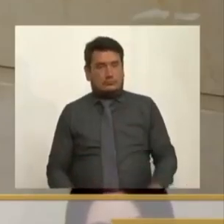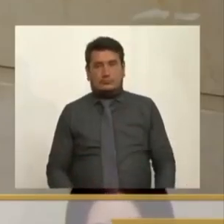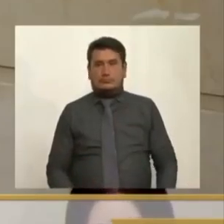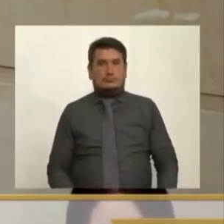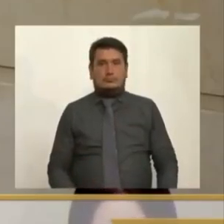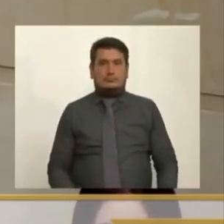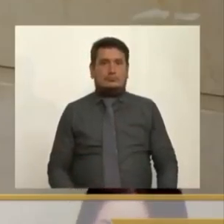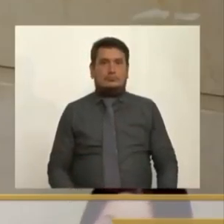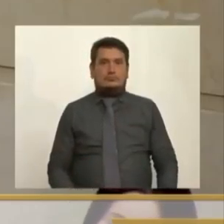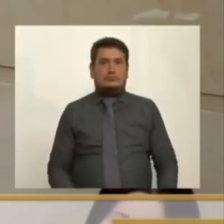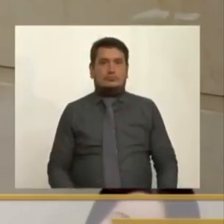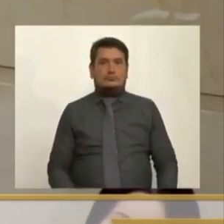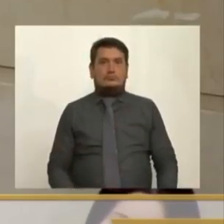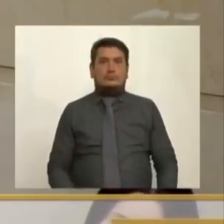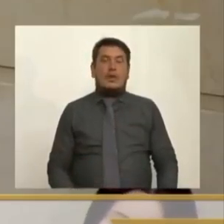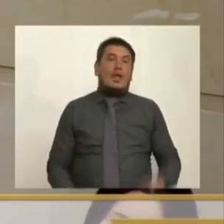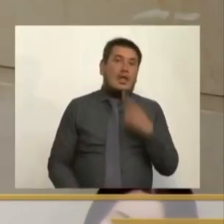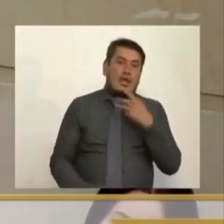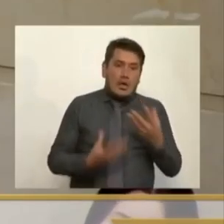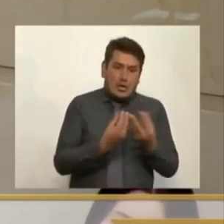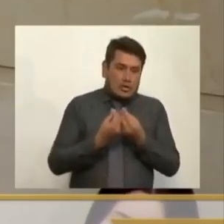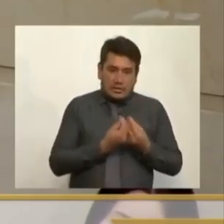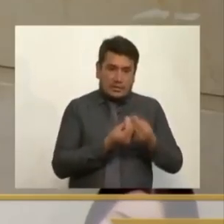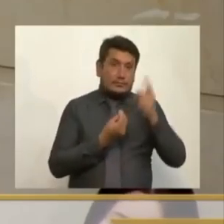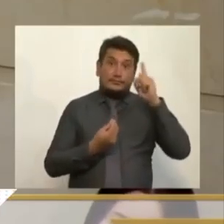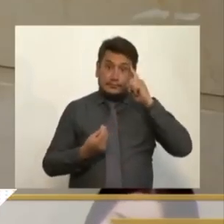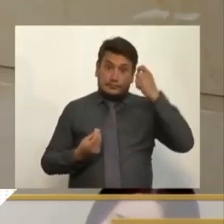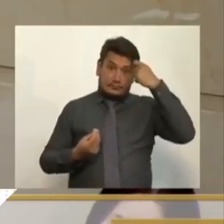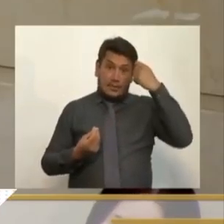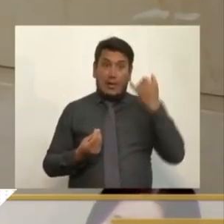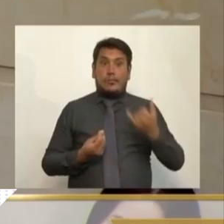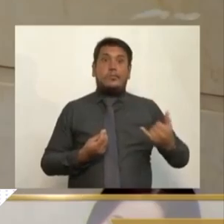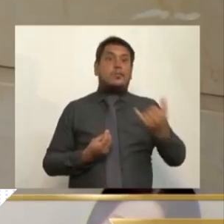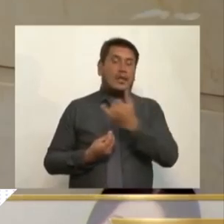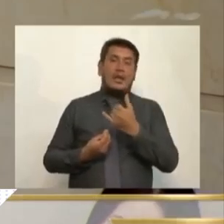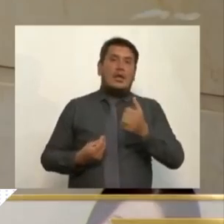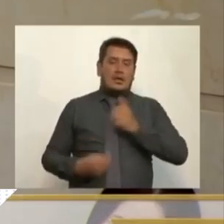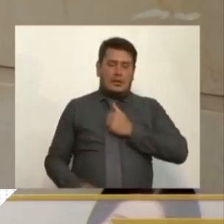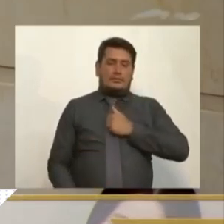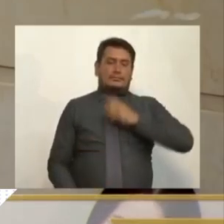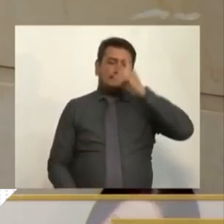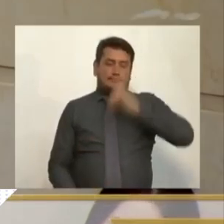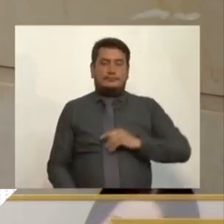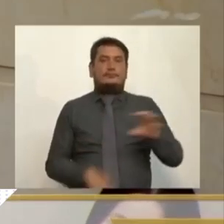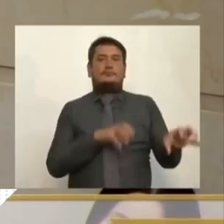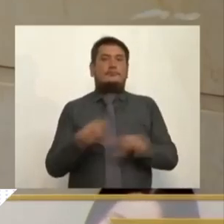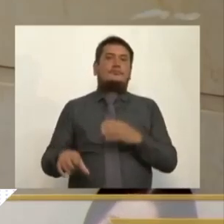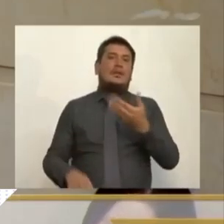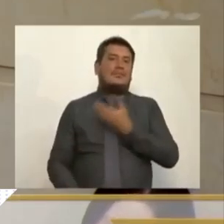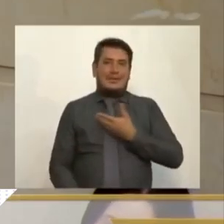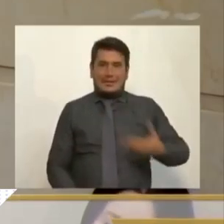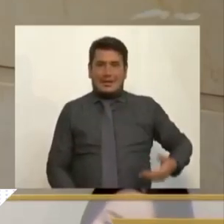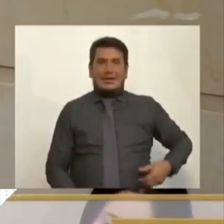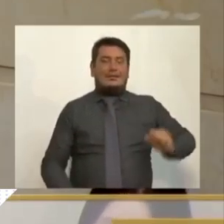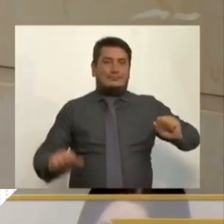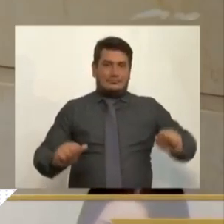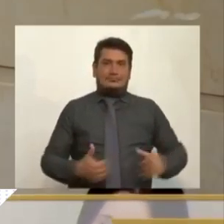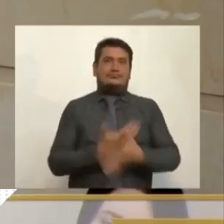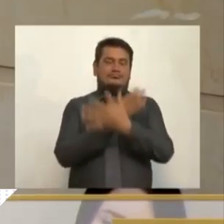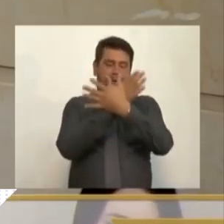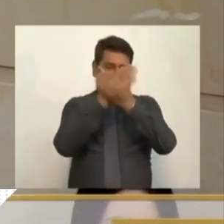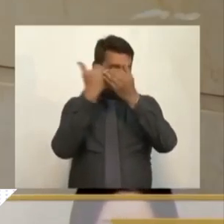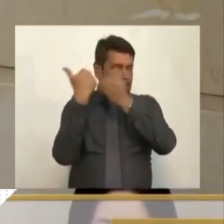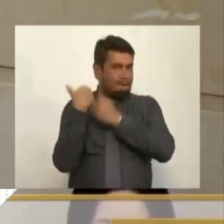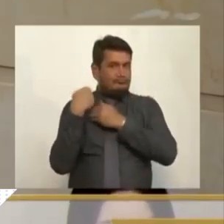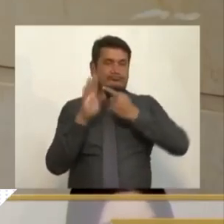Yo, a través del concepto del Consejo de Estado, tomo la decisión como presidente del Congreso de la República